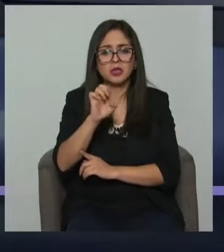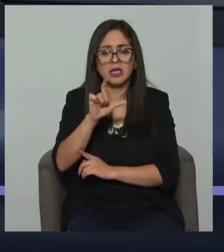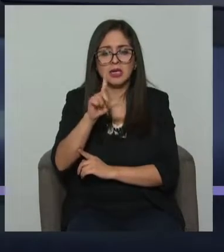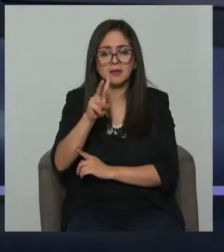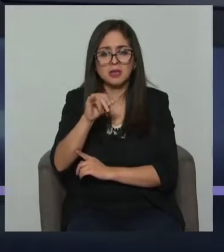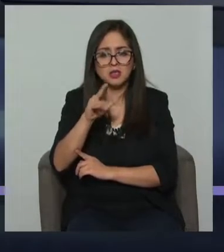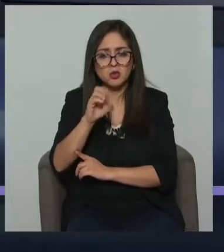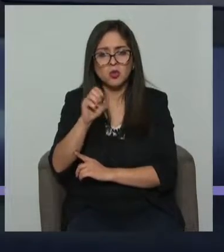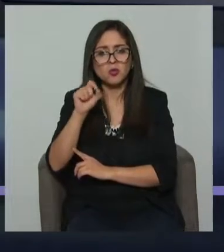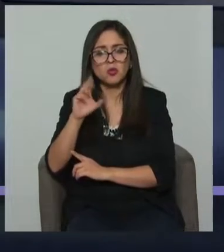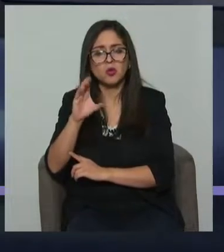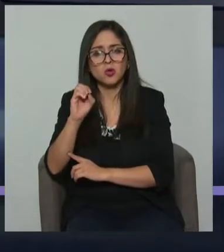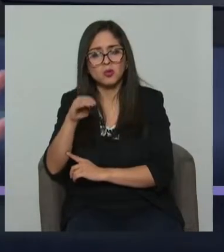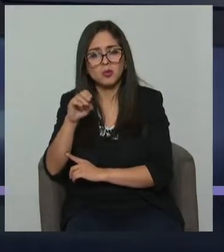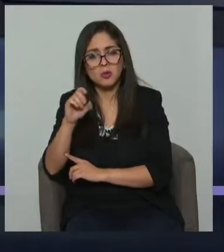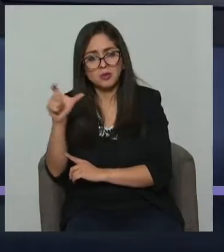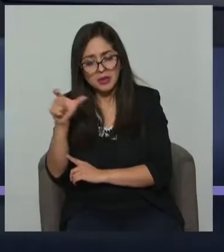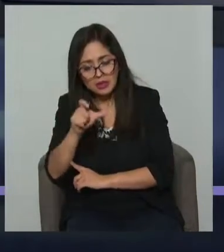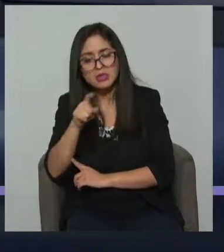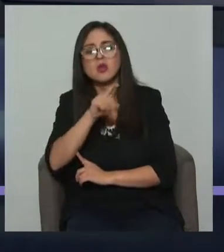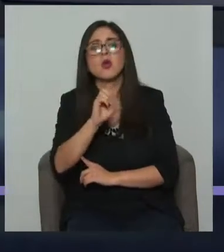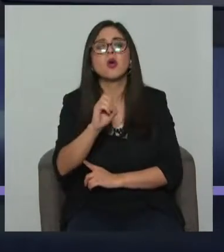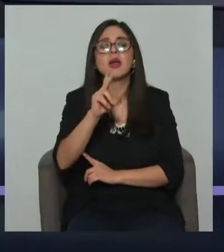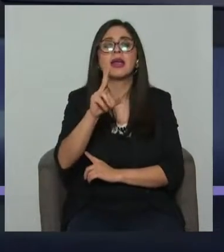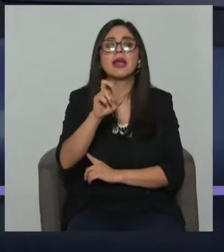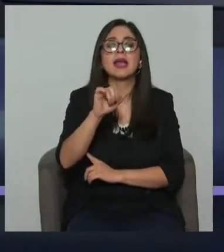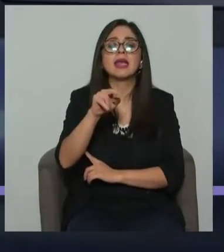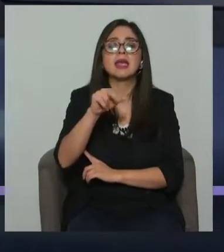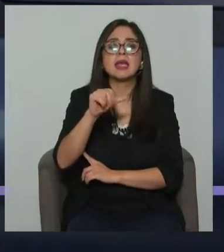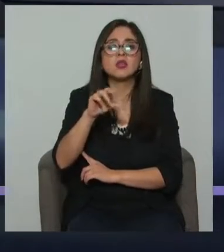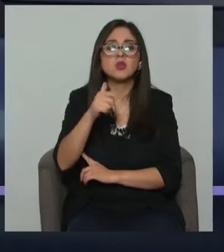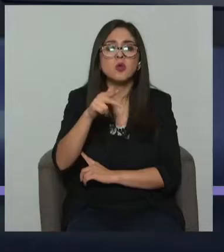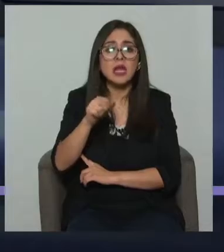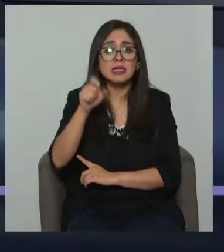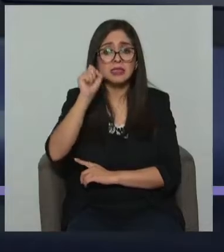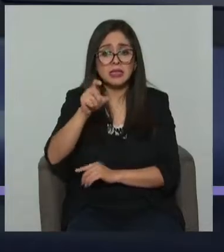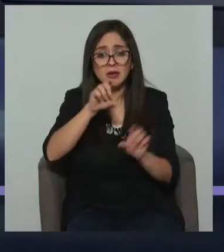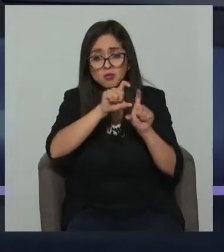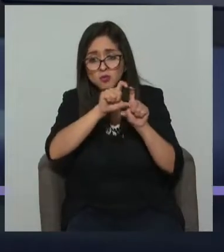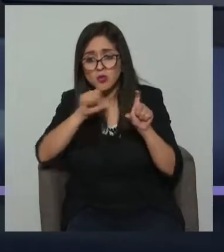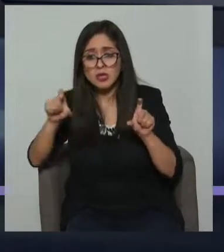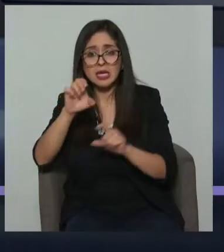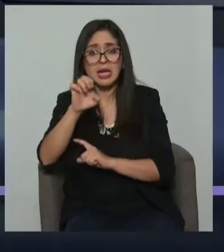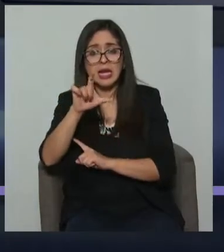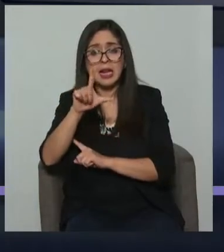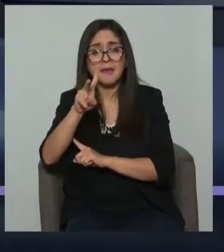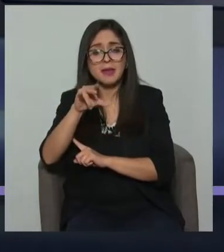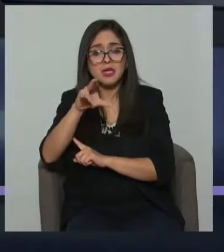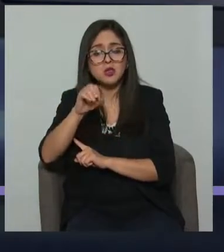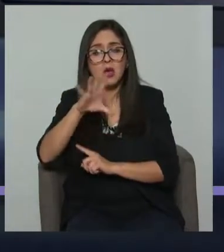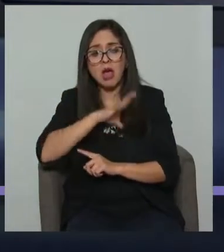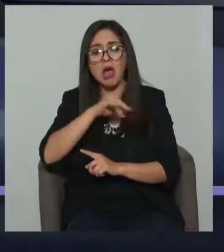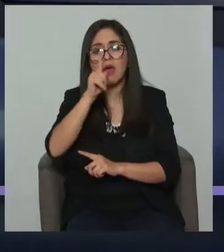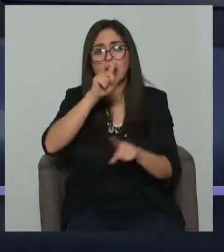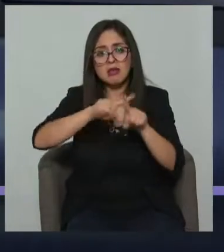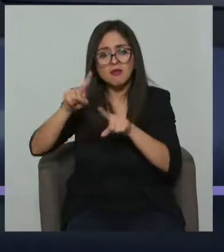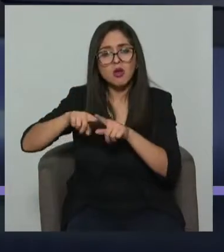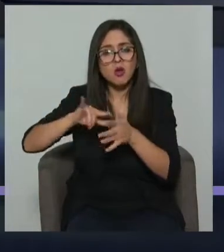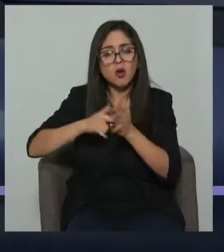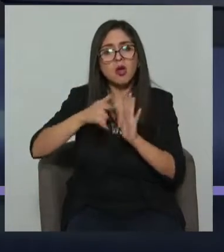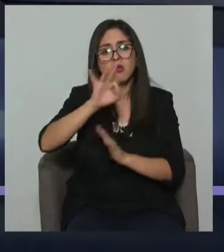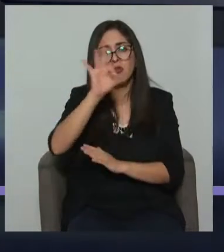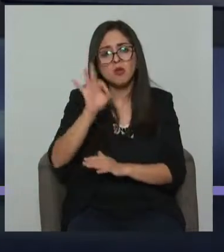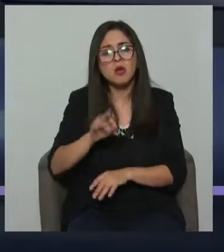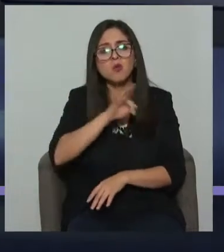www.elvicio.com.mx o Las Reinas Chulas. En El Vicio está la programación, en la página del Vicio está toda la programación y todas nuestras promociones. Nos pueden seguir en Twitter,